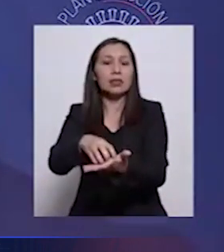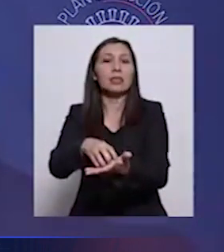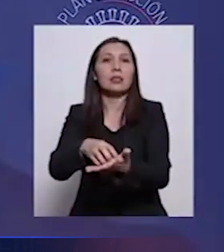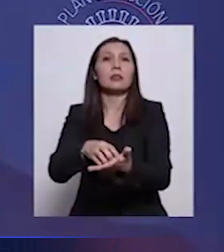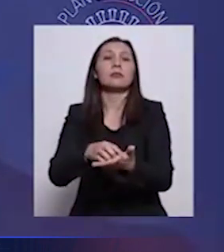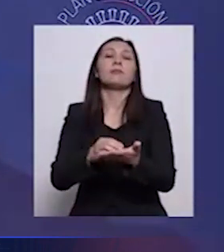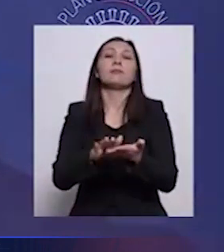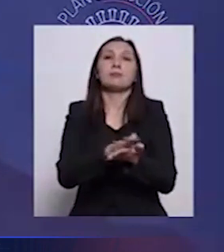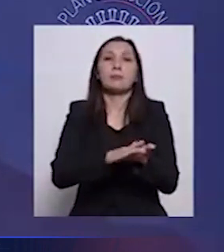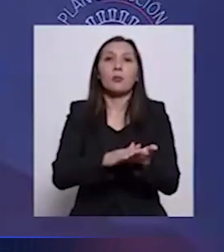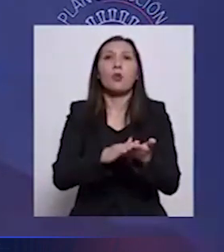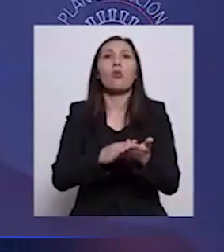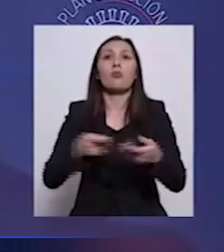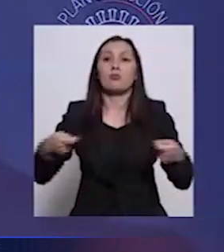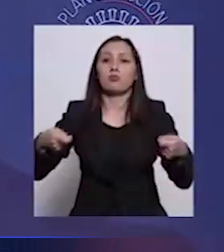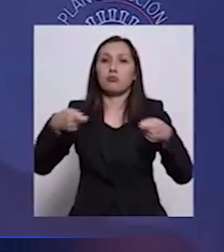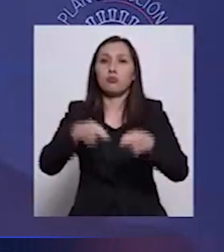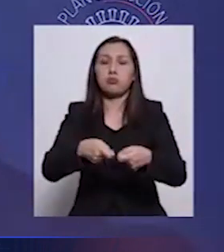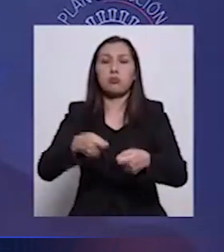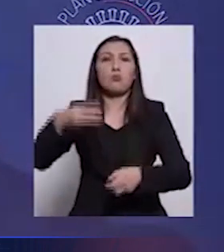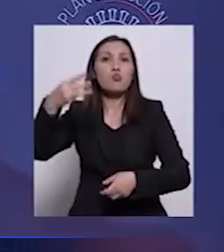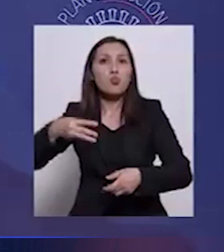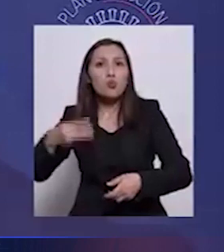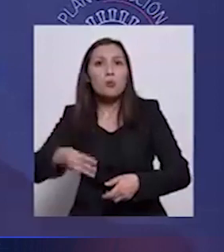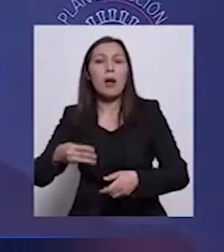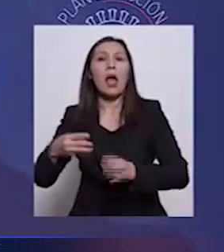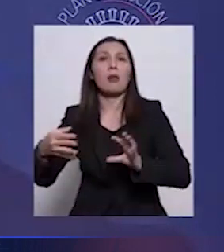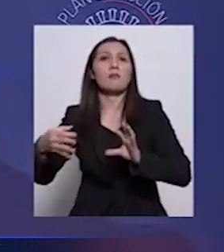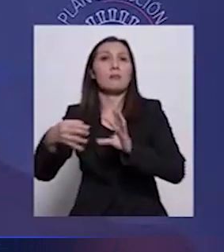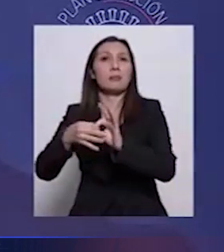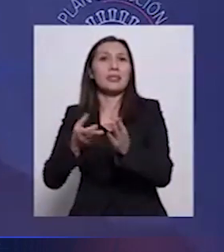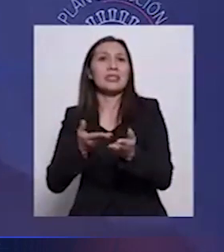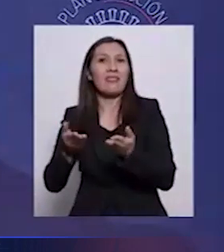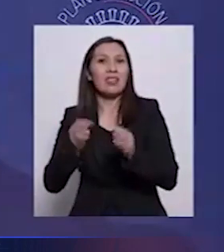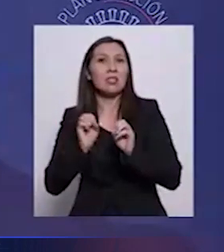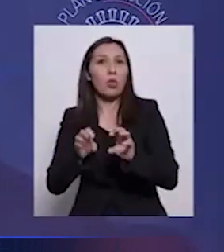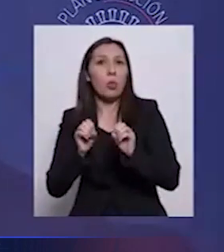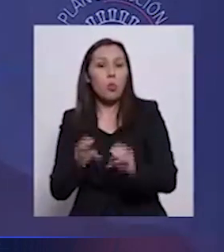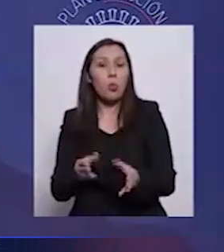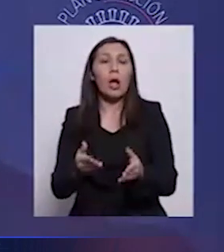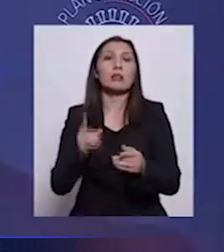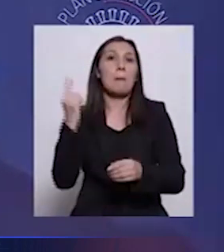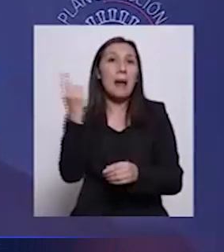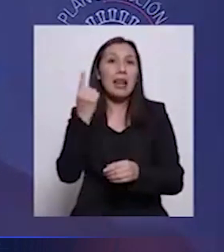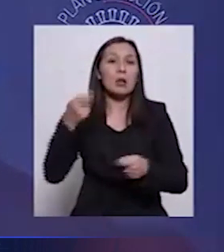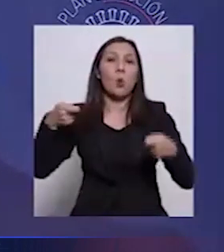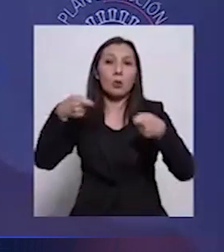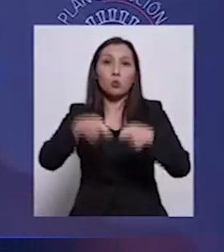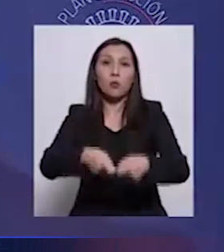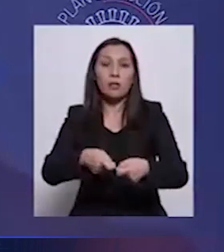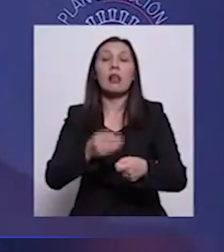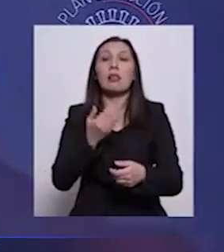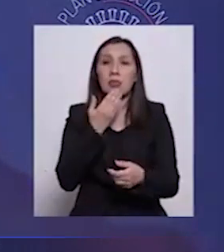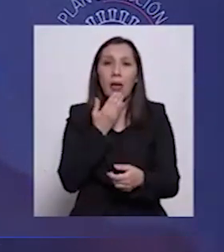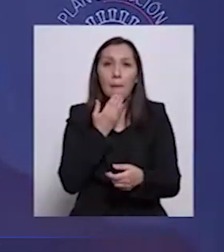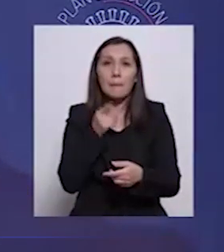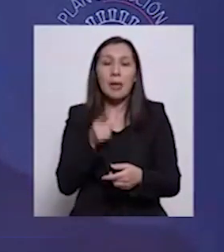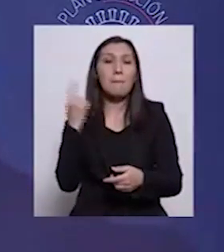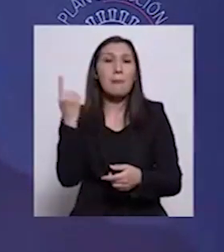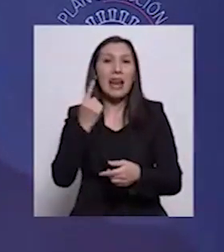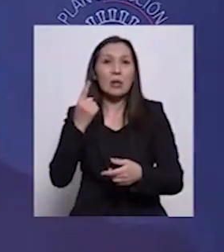tanto subvencionados municipales dependientes de servicios locales de educación particular subvencionados y también